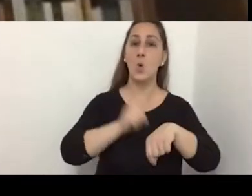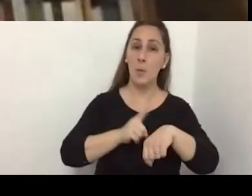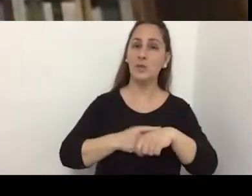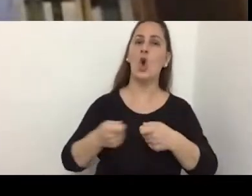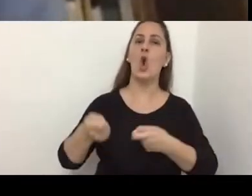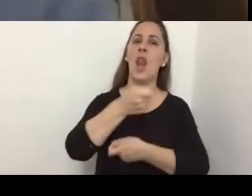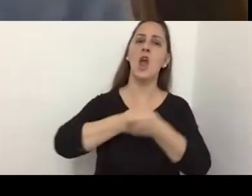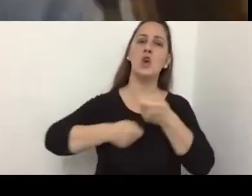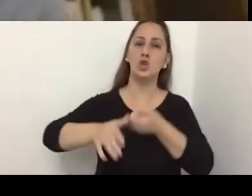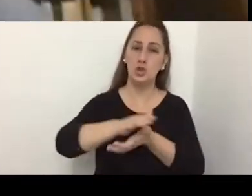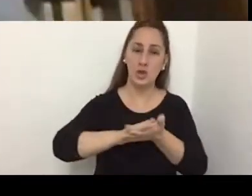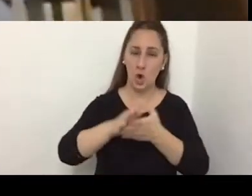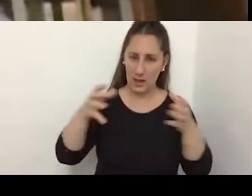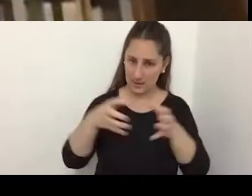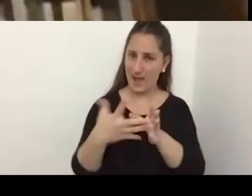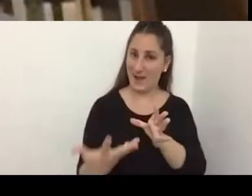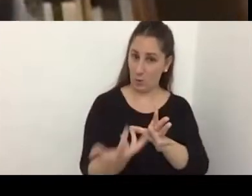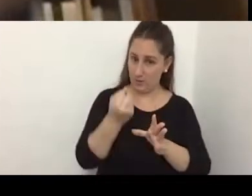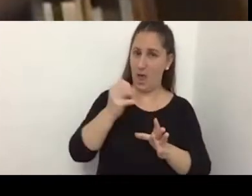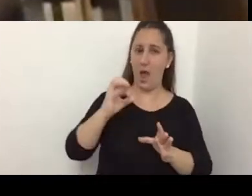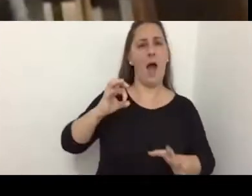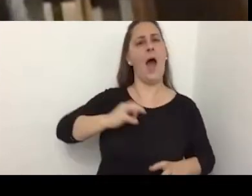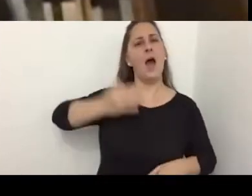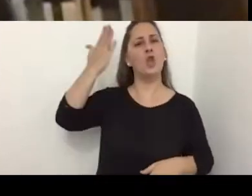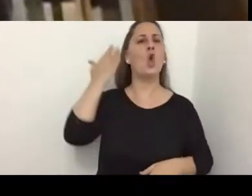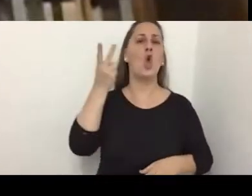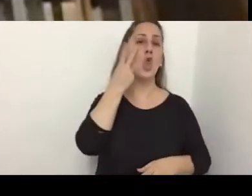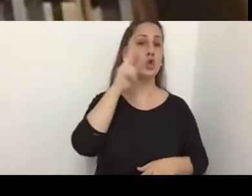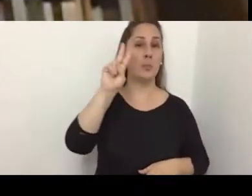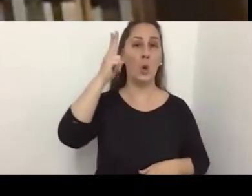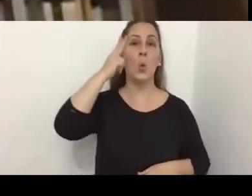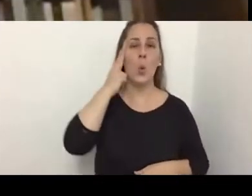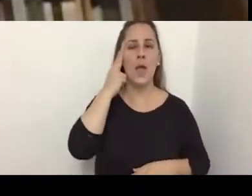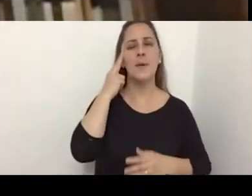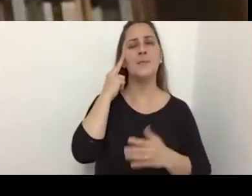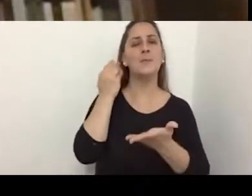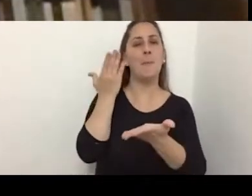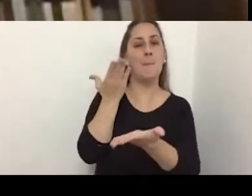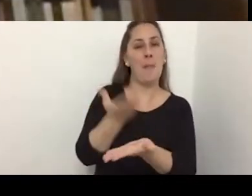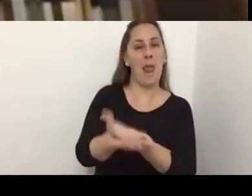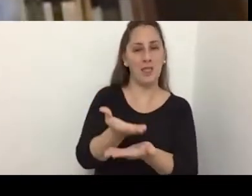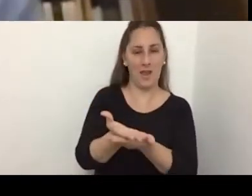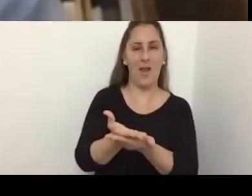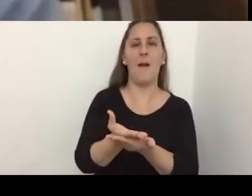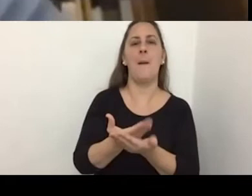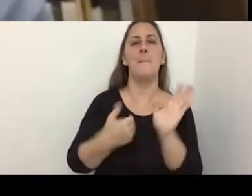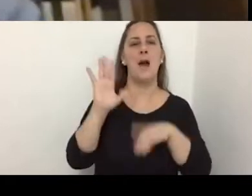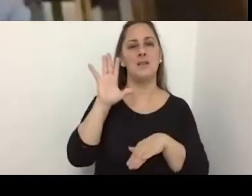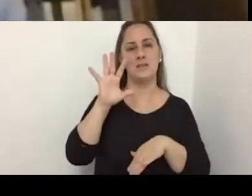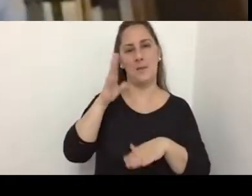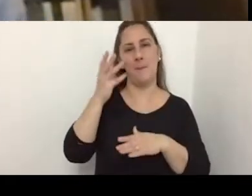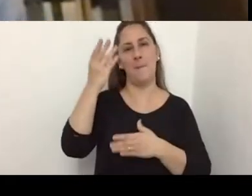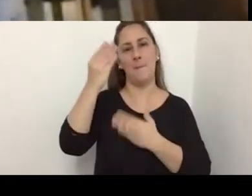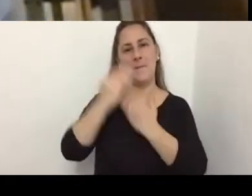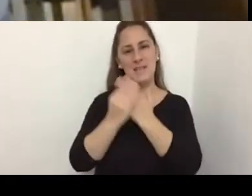colectiva y allá por el año 2009 se plantea, sobre todo desde un ámbito del Ministerio de